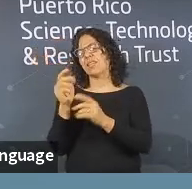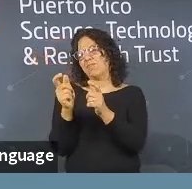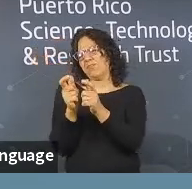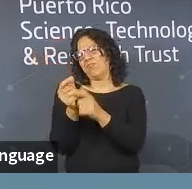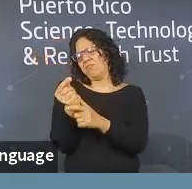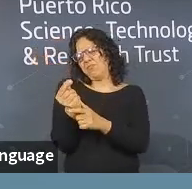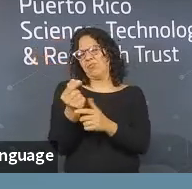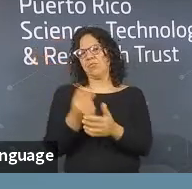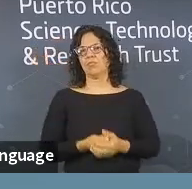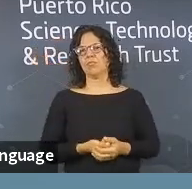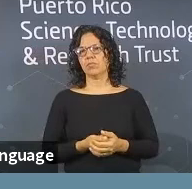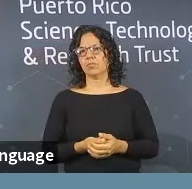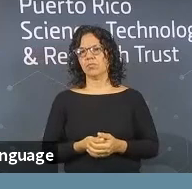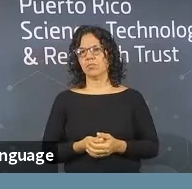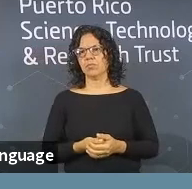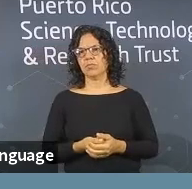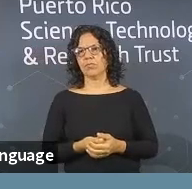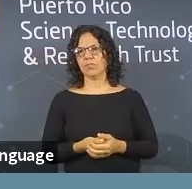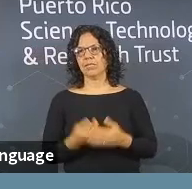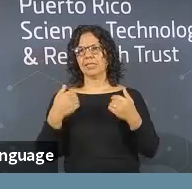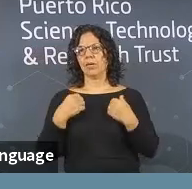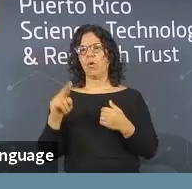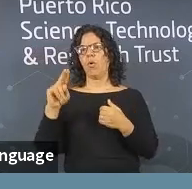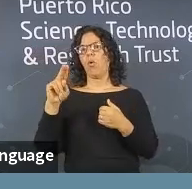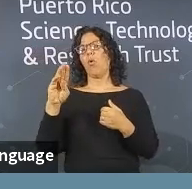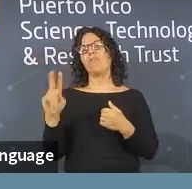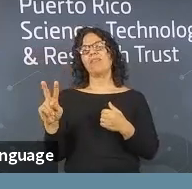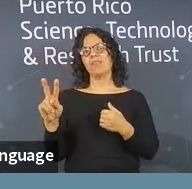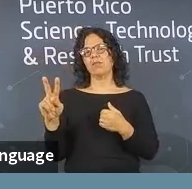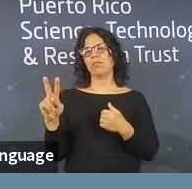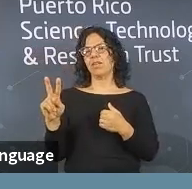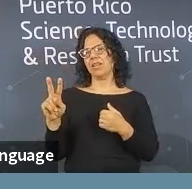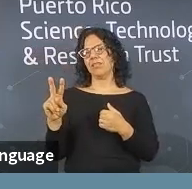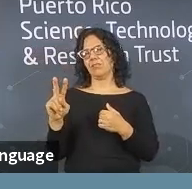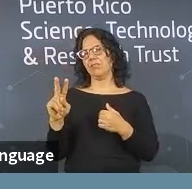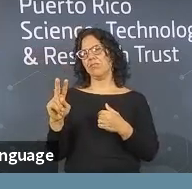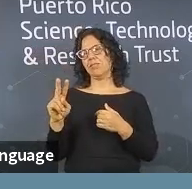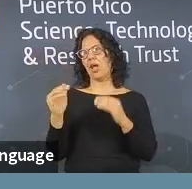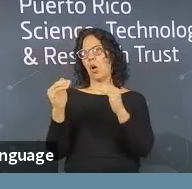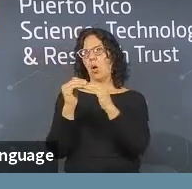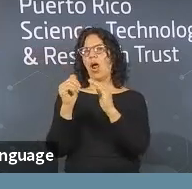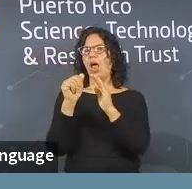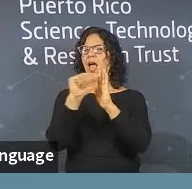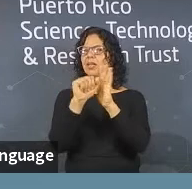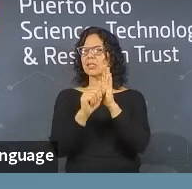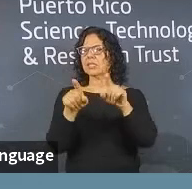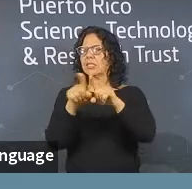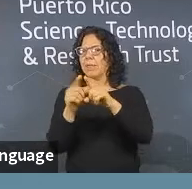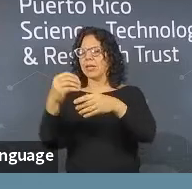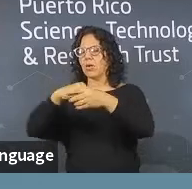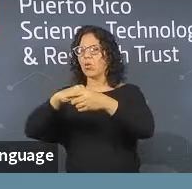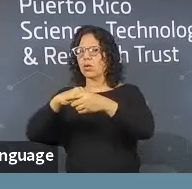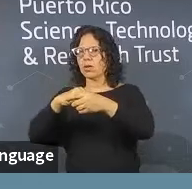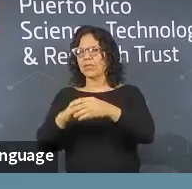tenemos VB y la ULB, que es nuestro estándar de oro. Y realmente esto estamos hablando de que también incluye las